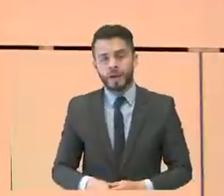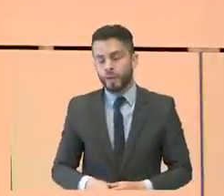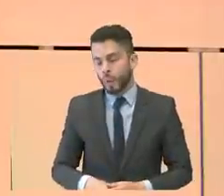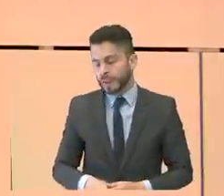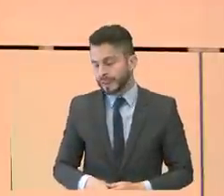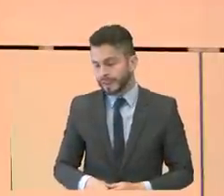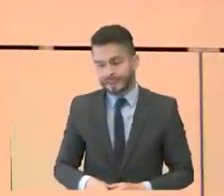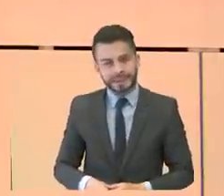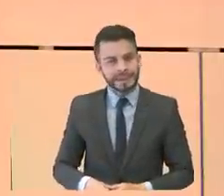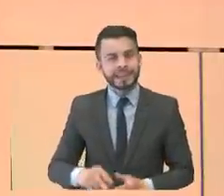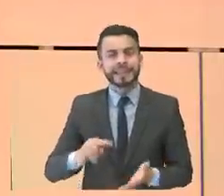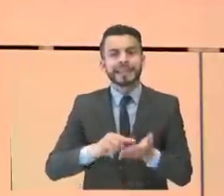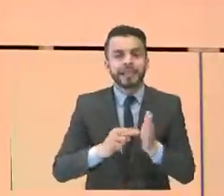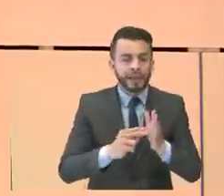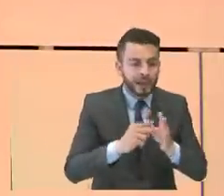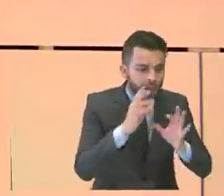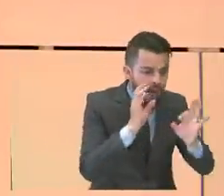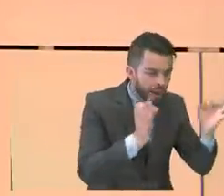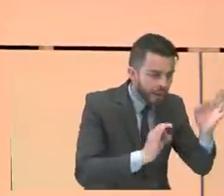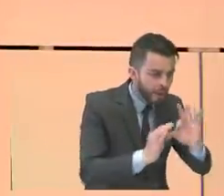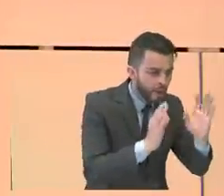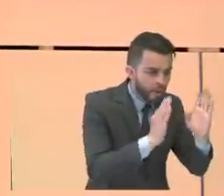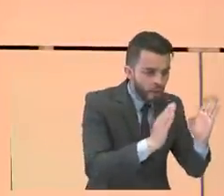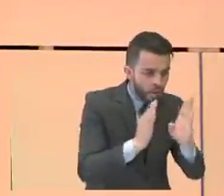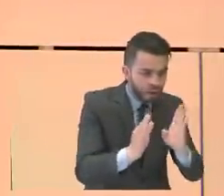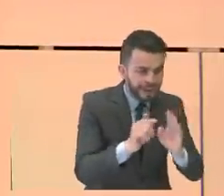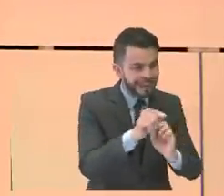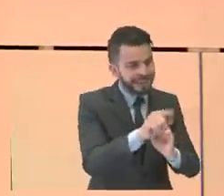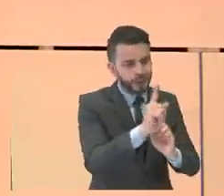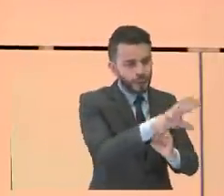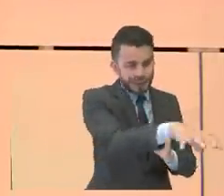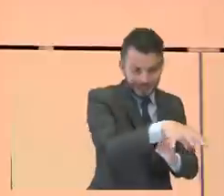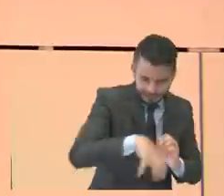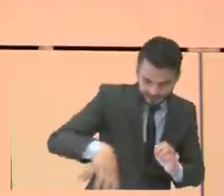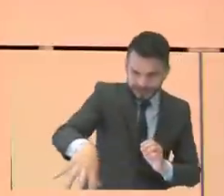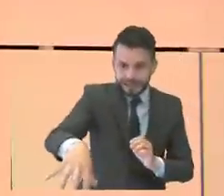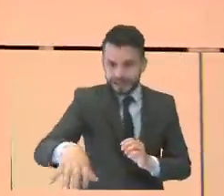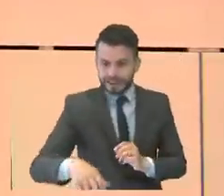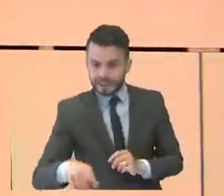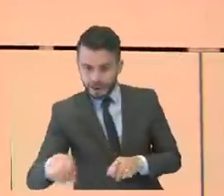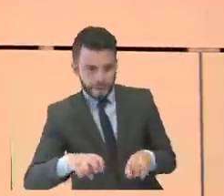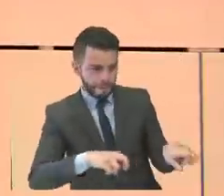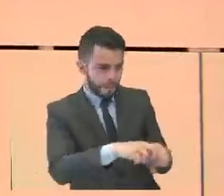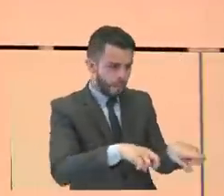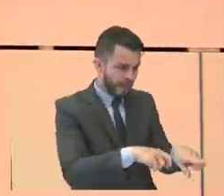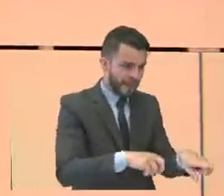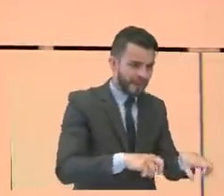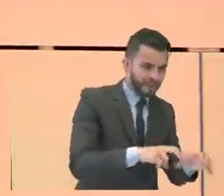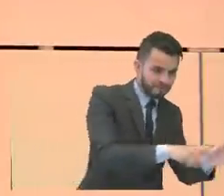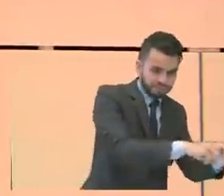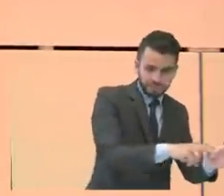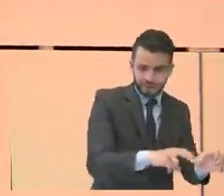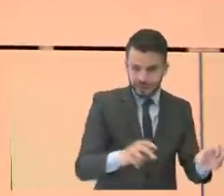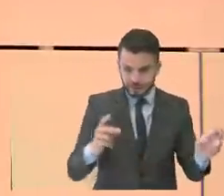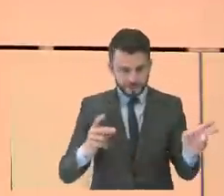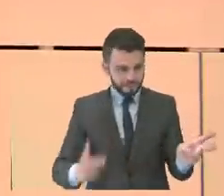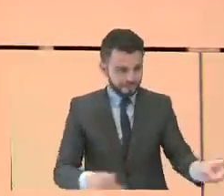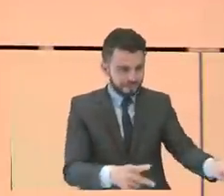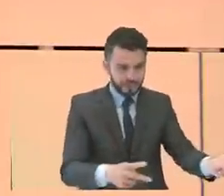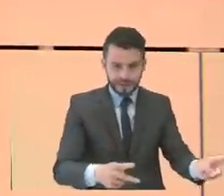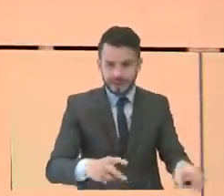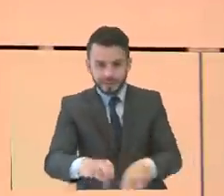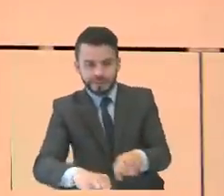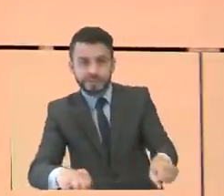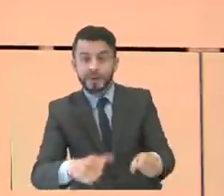espacio entre los modos de movilidad más sostenibles y limpios. Y eso es exactamente lo que los ciudadanos hicieron. Pero además